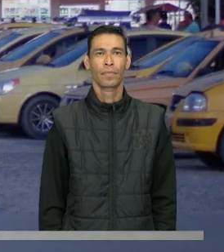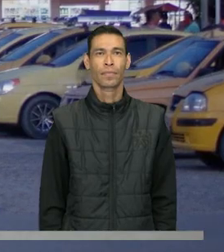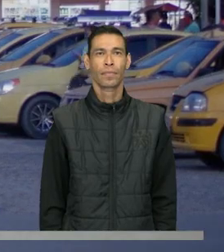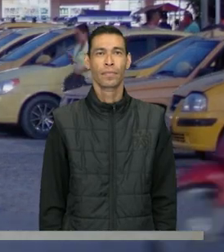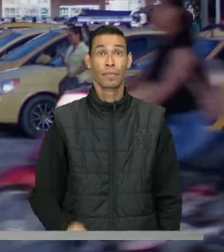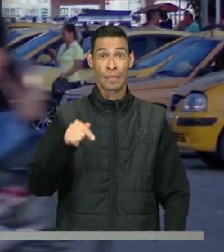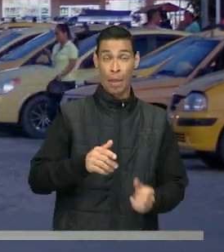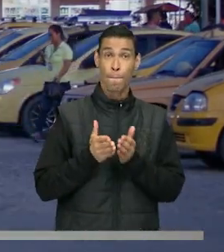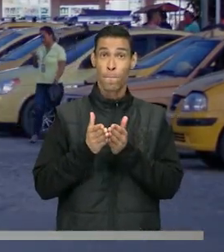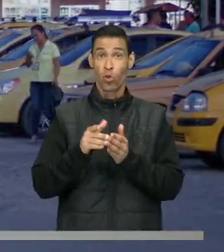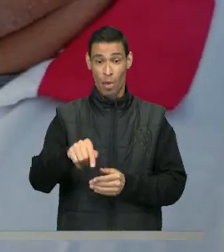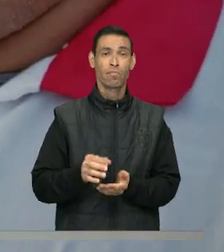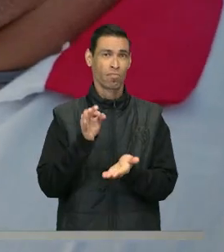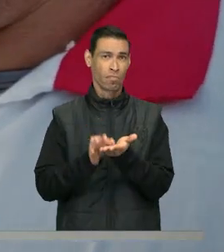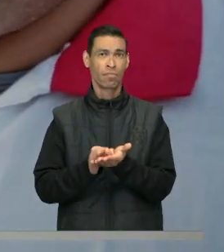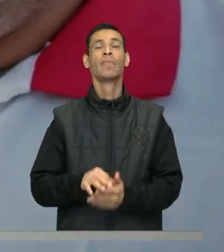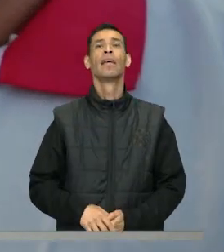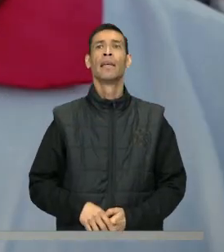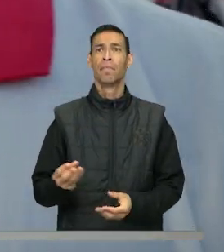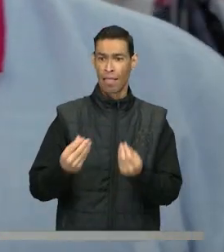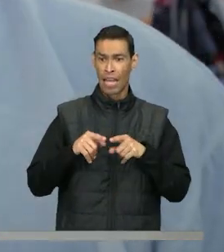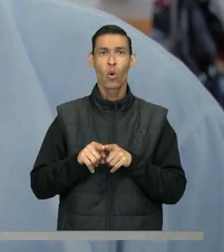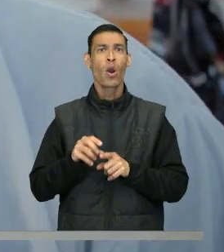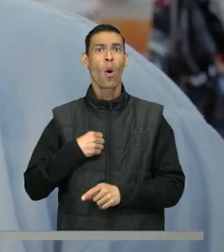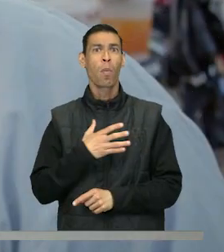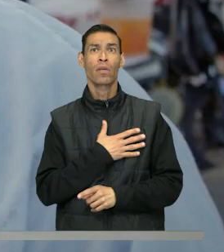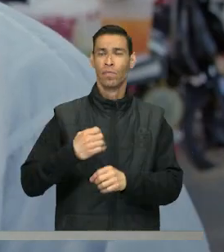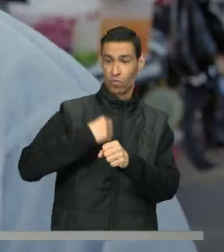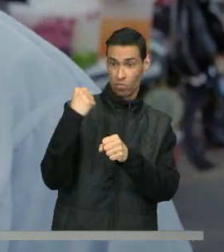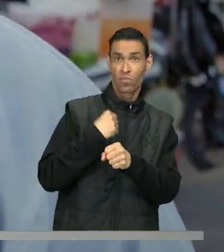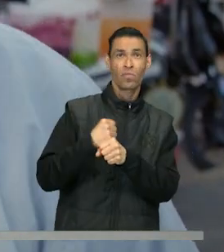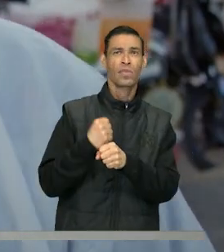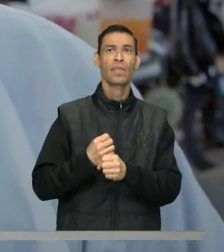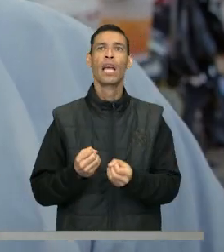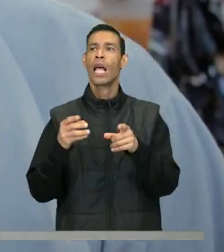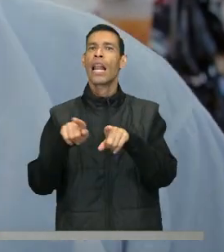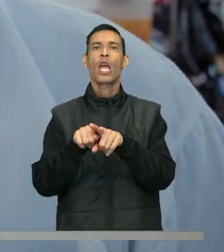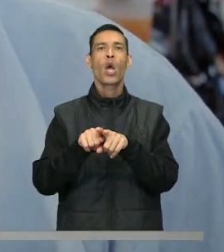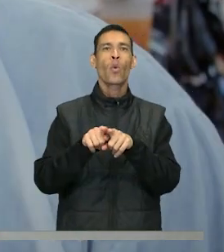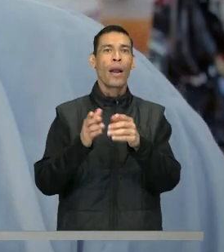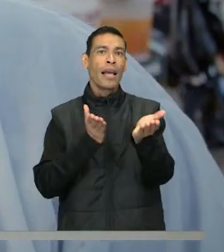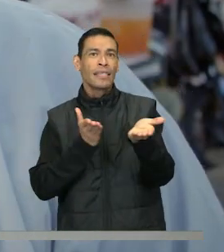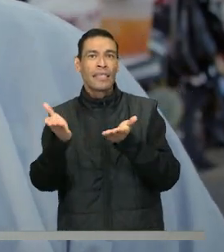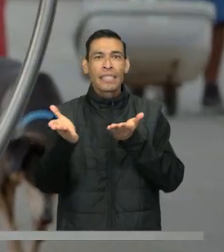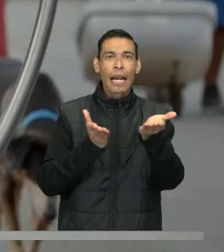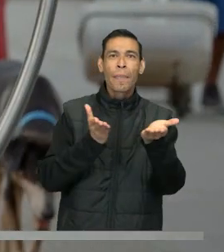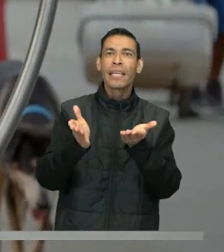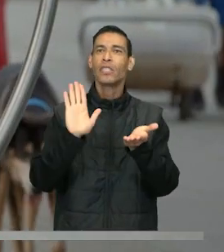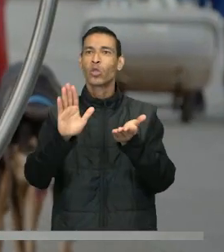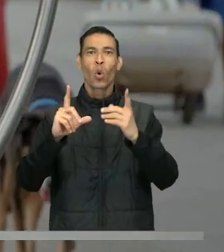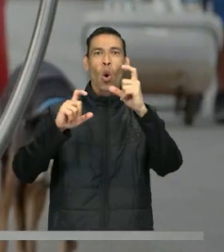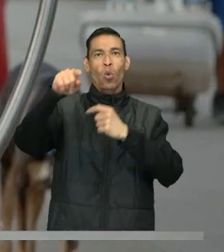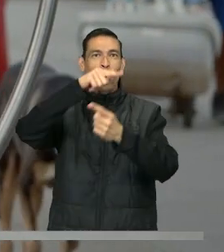Puerto Asís Putumayo, me han dado la oportunidad de trabajar aquí, prestar el servicio que estamos dando a la gente del turismo que vienen,